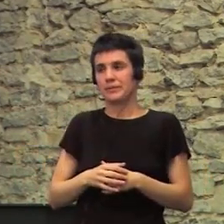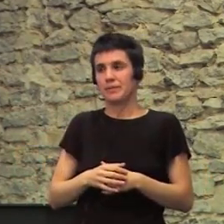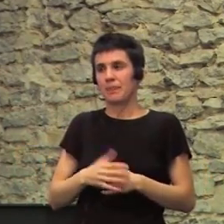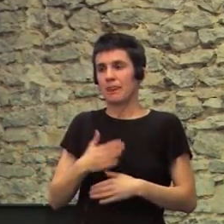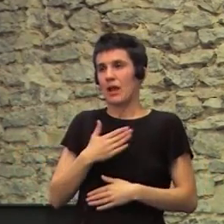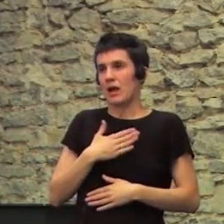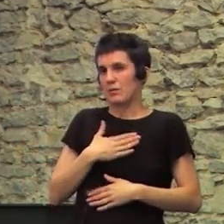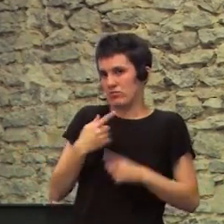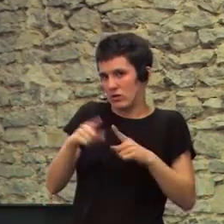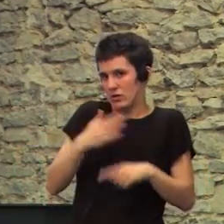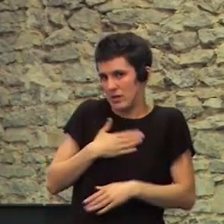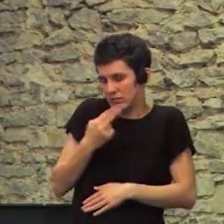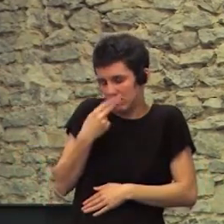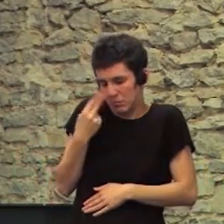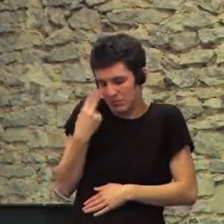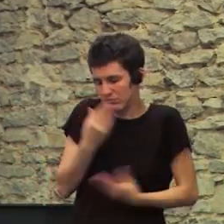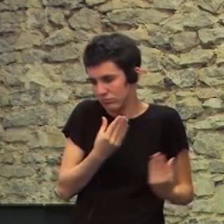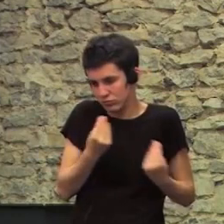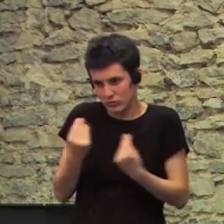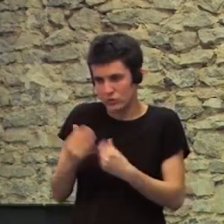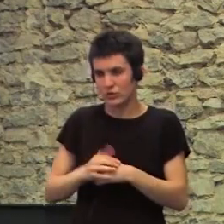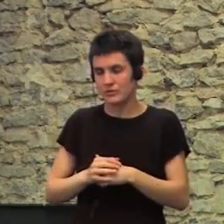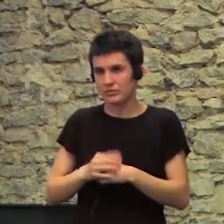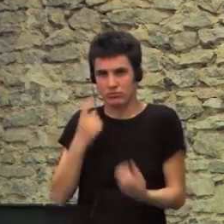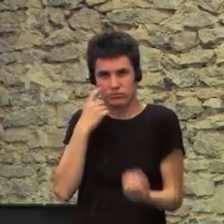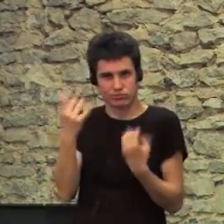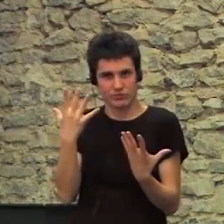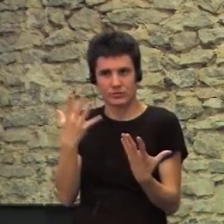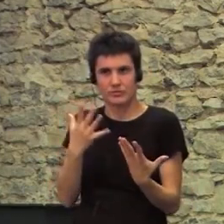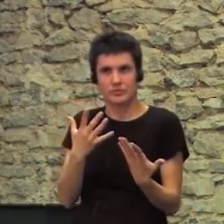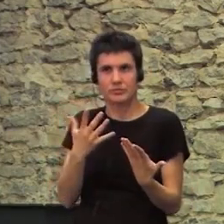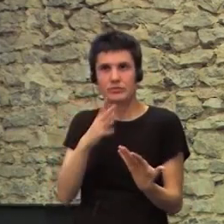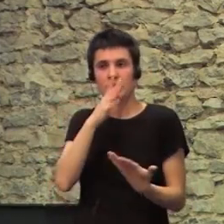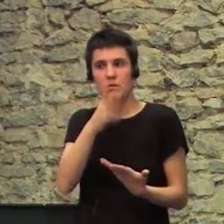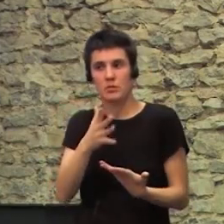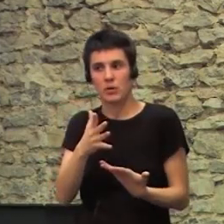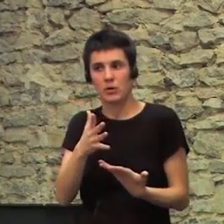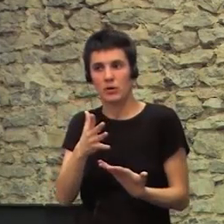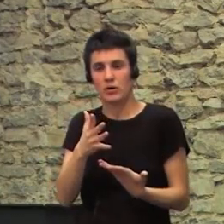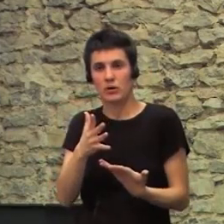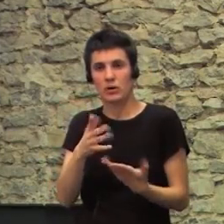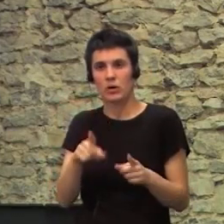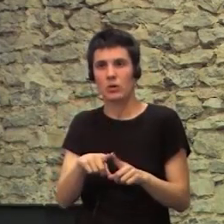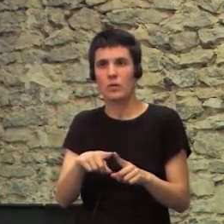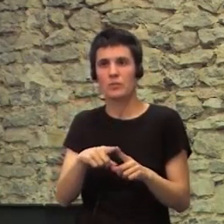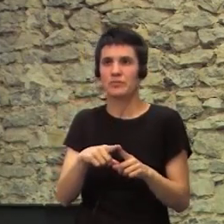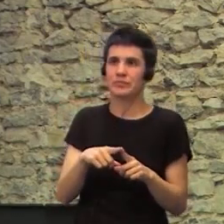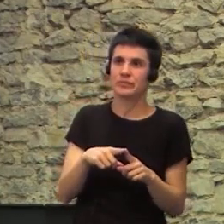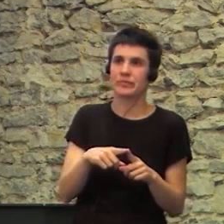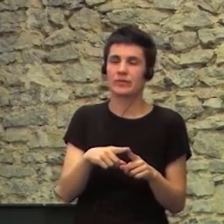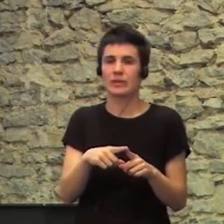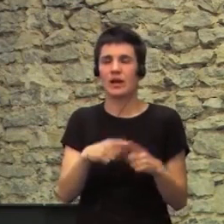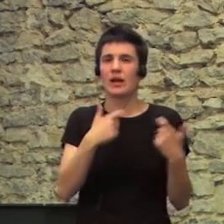mí me parece muy interesante resaltar, ¿no?, por cómo vemos como esas categorías que